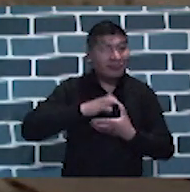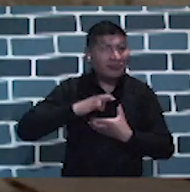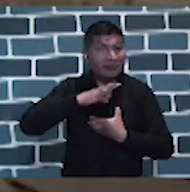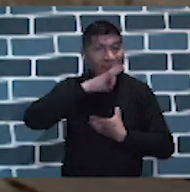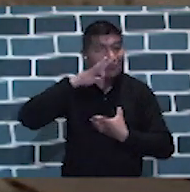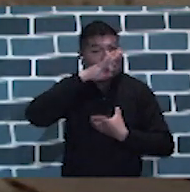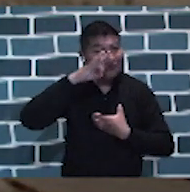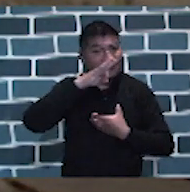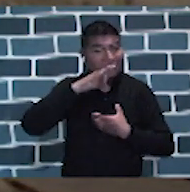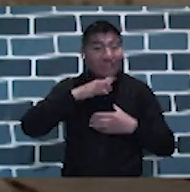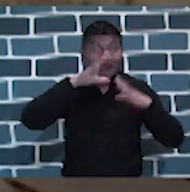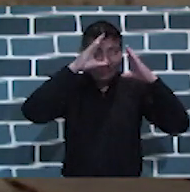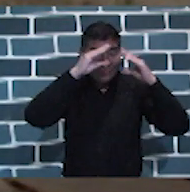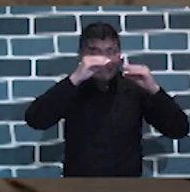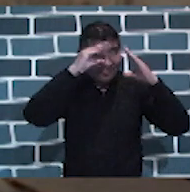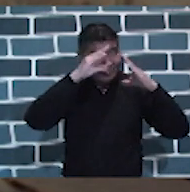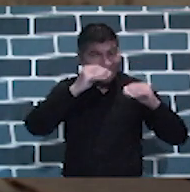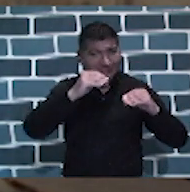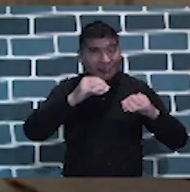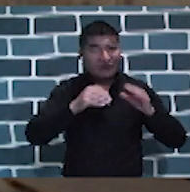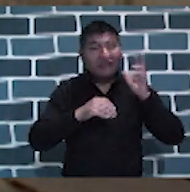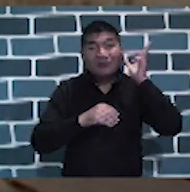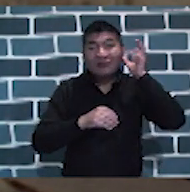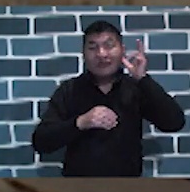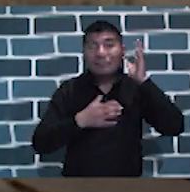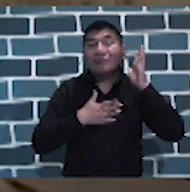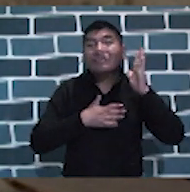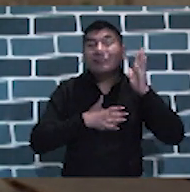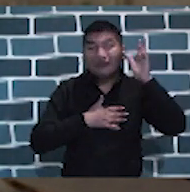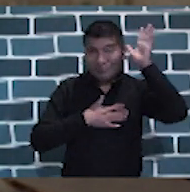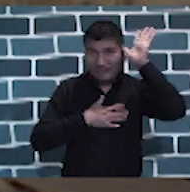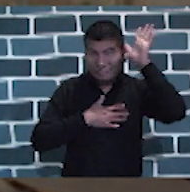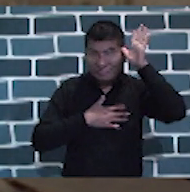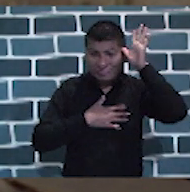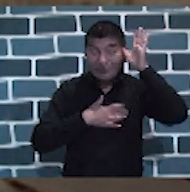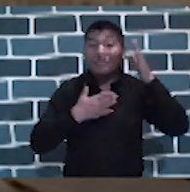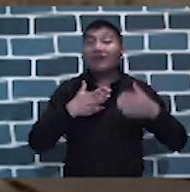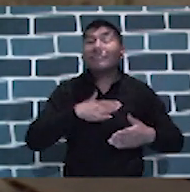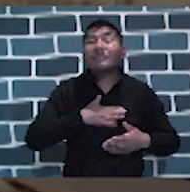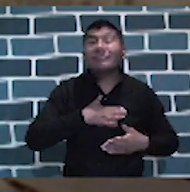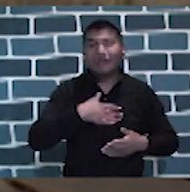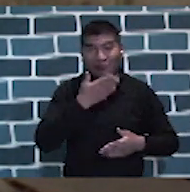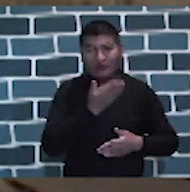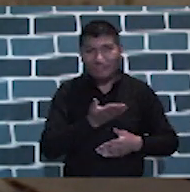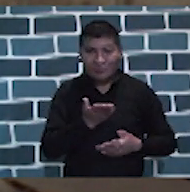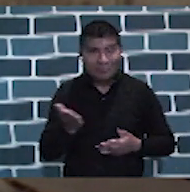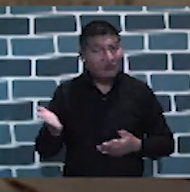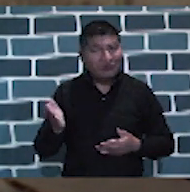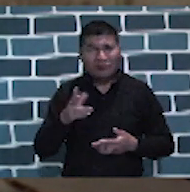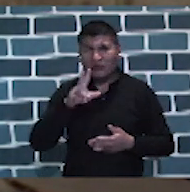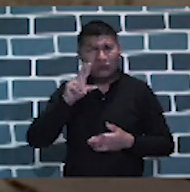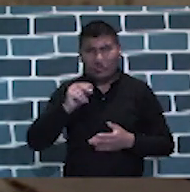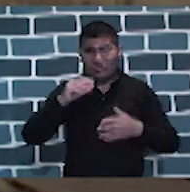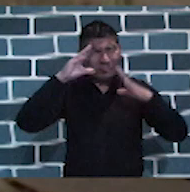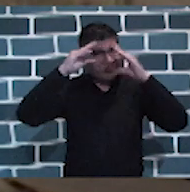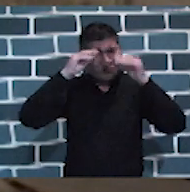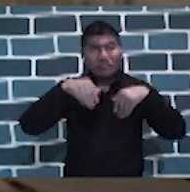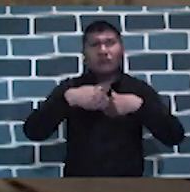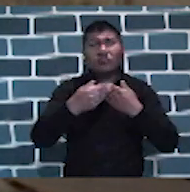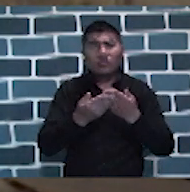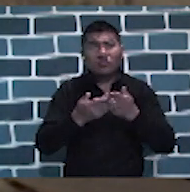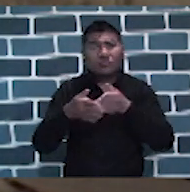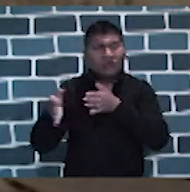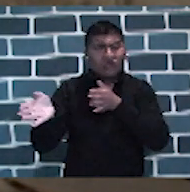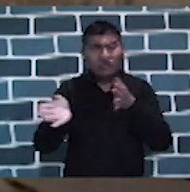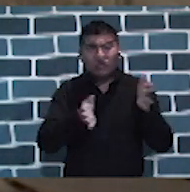que ha oído de mi Padre, les enseñará de lo mío. No nos enseña cómo van los